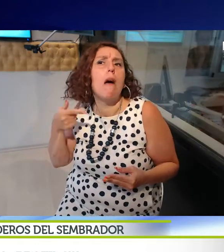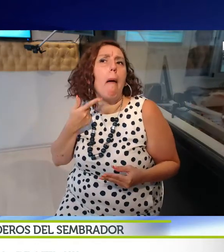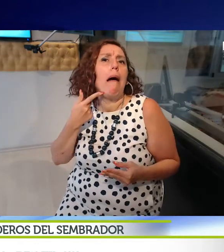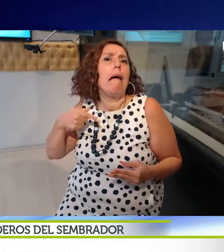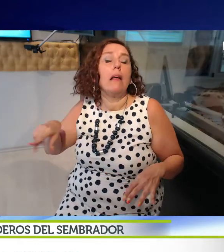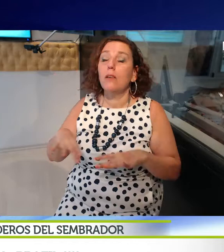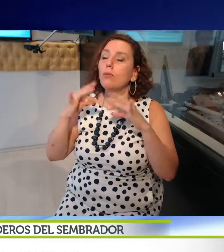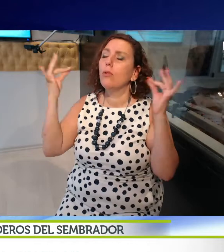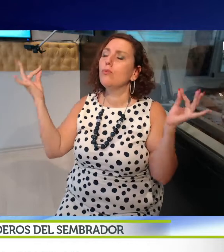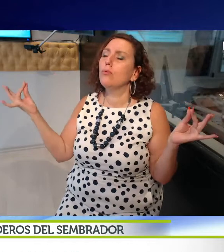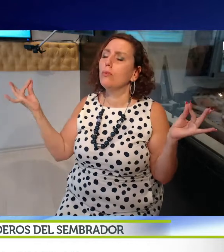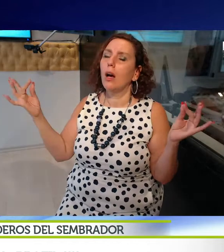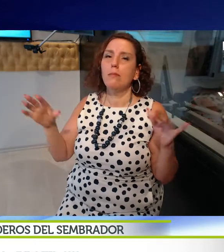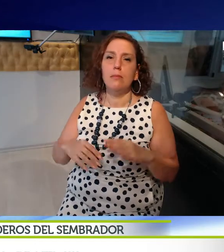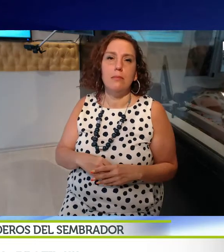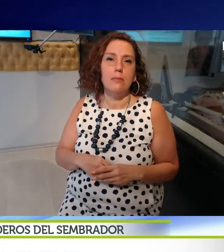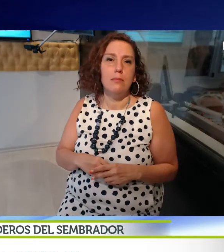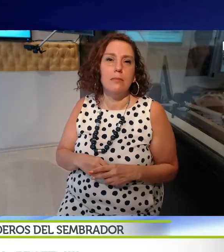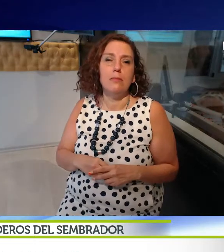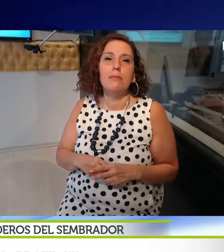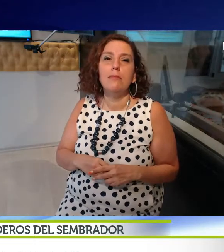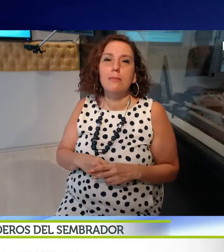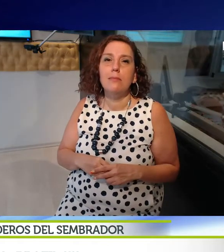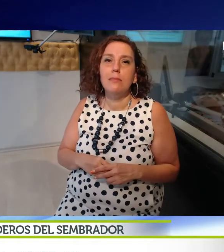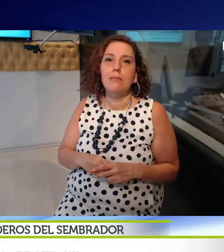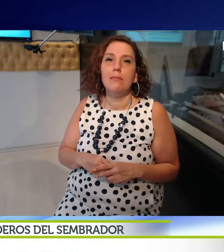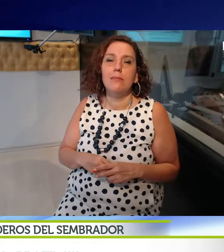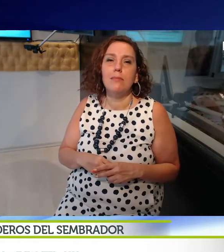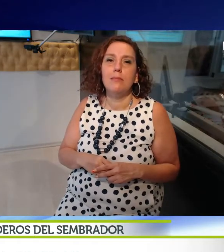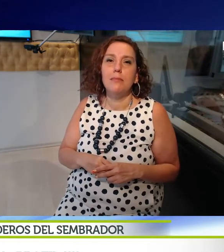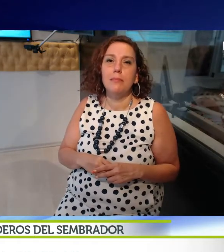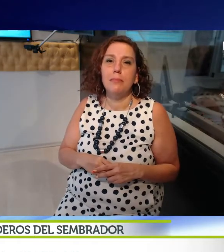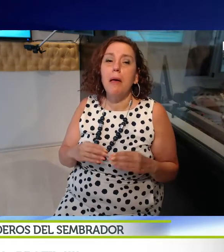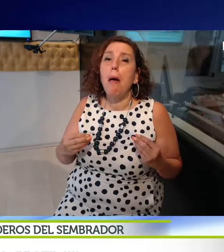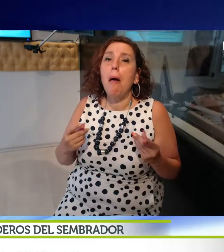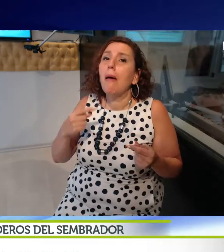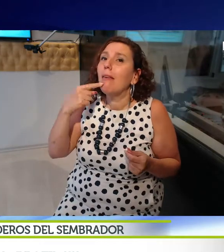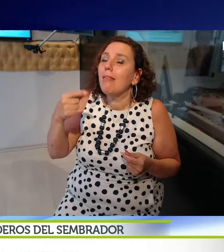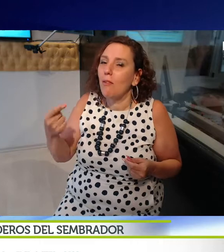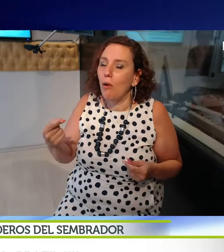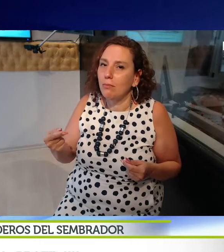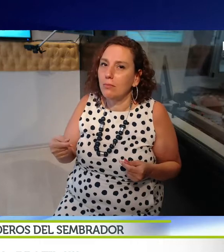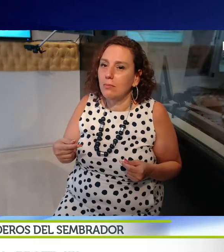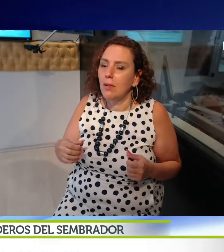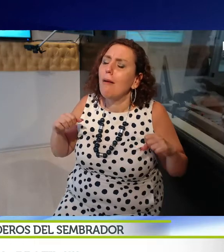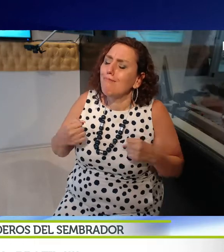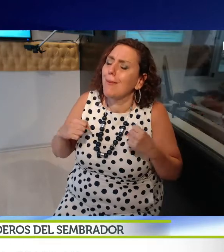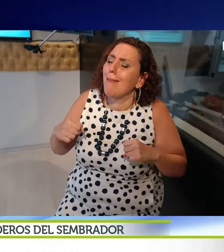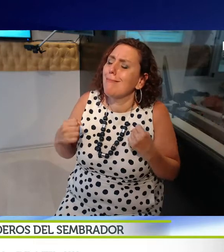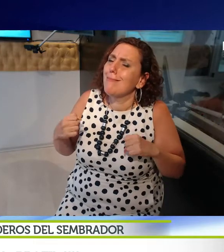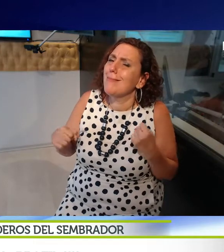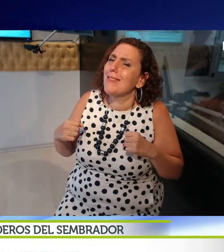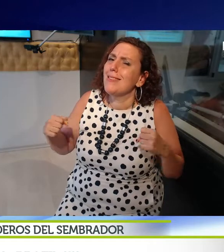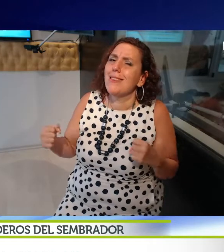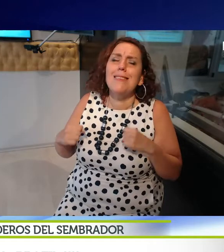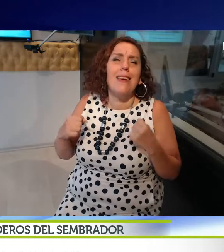sí. Como una música de música de yoga. Sí. ¿Y qué dijo Vivi? Que hagan mucha yoga con Emilio. Sí. ¿Quién está